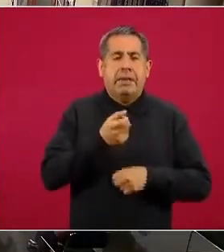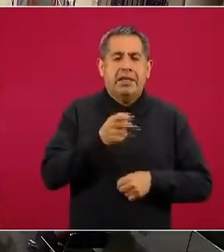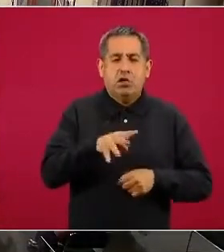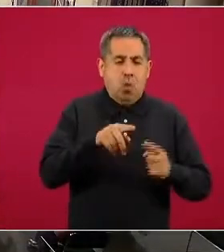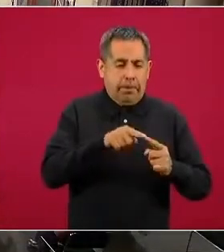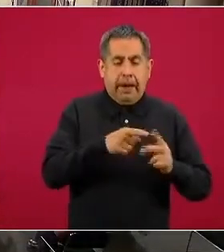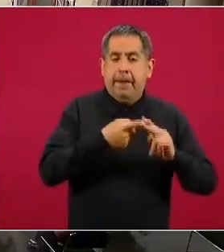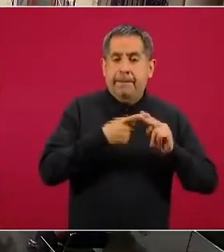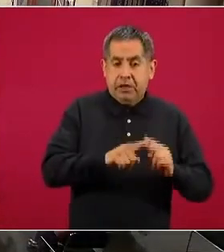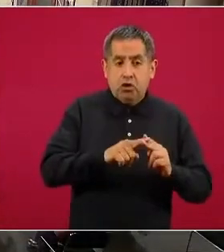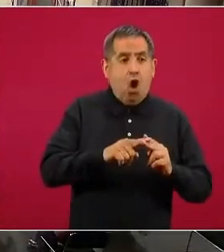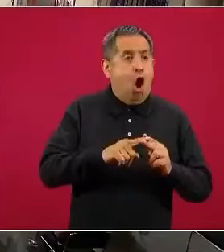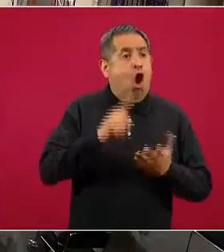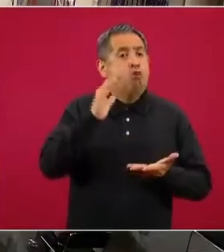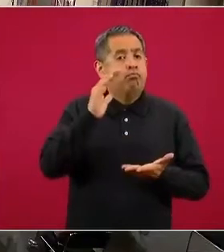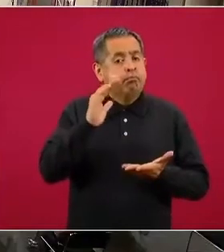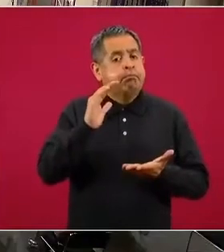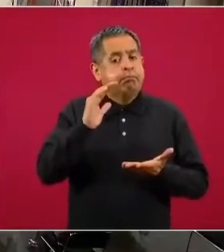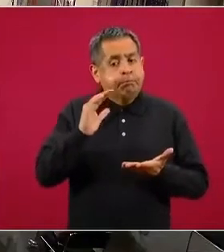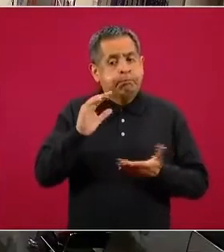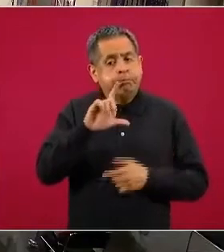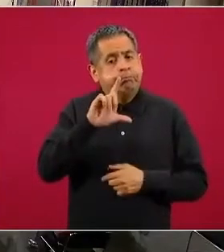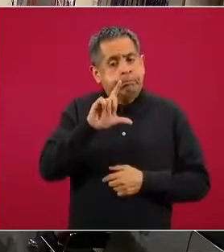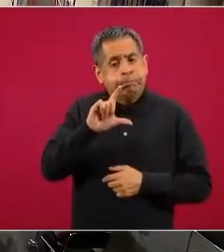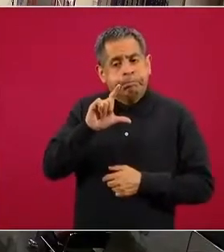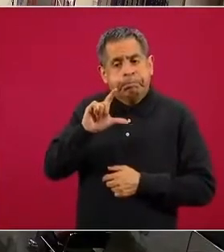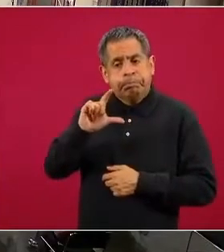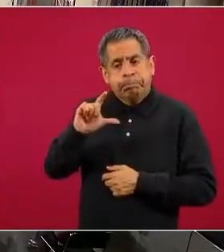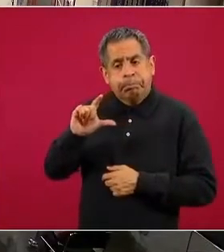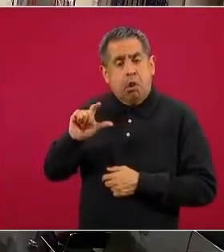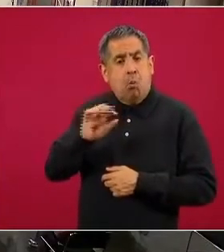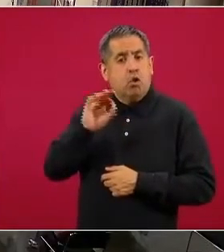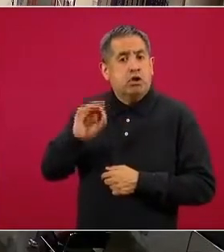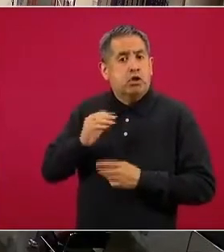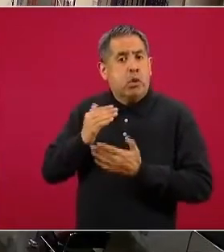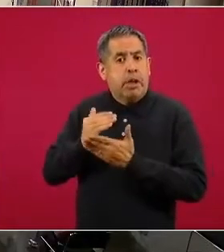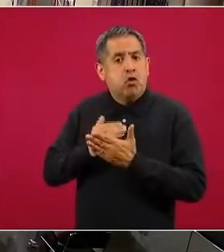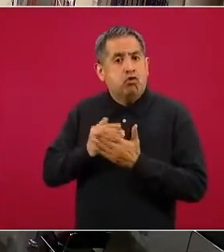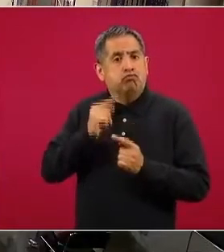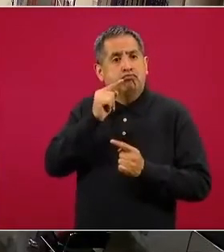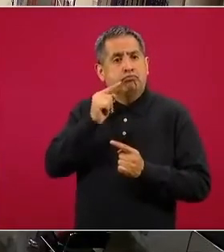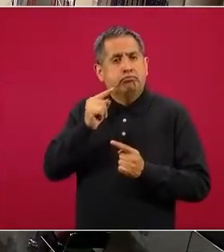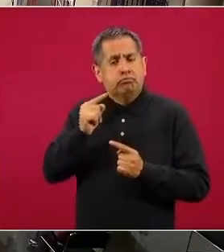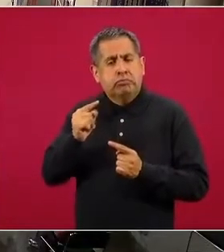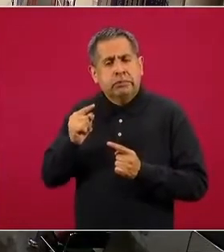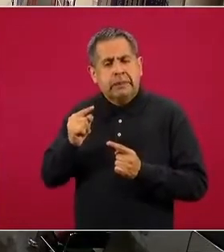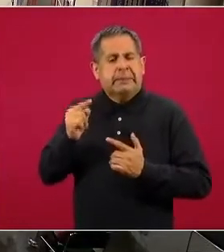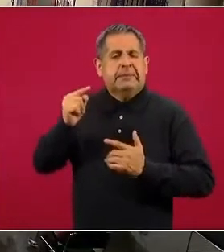29, inició un descenso continuo de este porcentaje de positividad, tuvimos